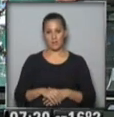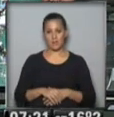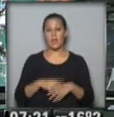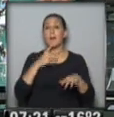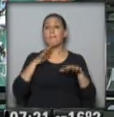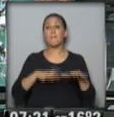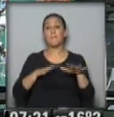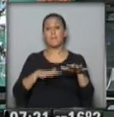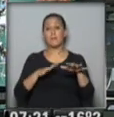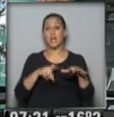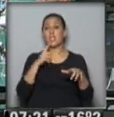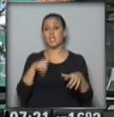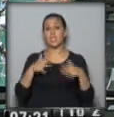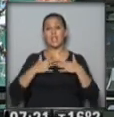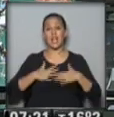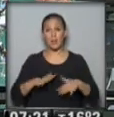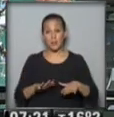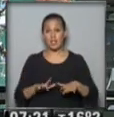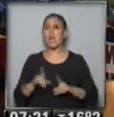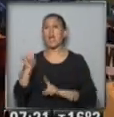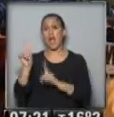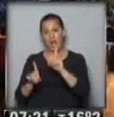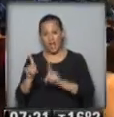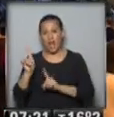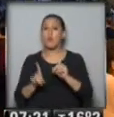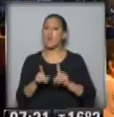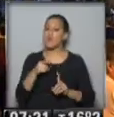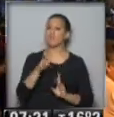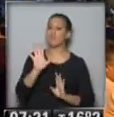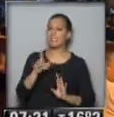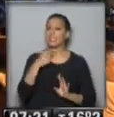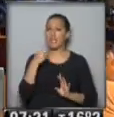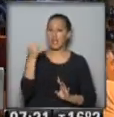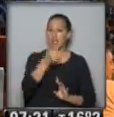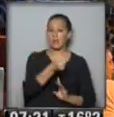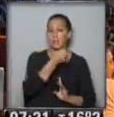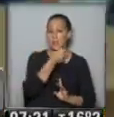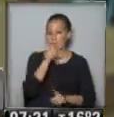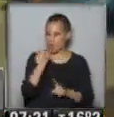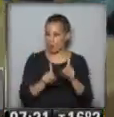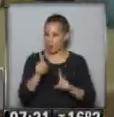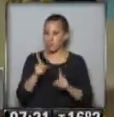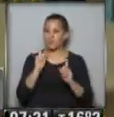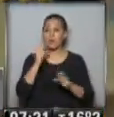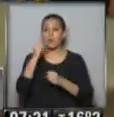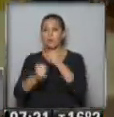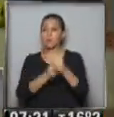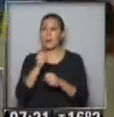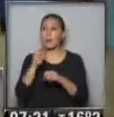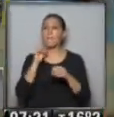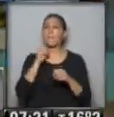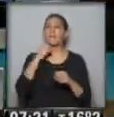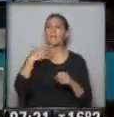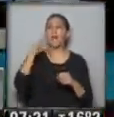Y la marcha se realizó en un clima de calma, aunque hubo algunas excepciones, agresiones a los periodistas y también los incidentes más graves